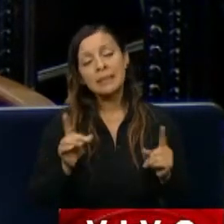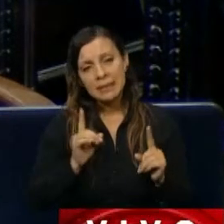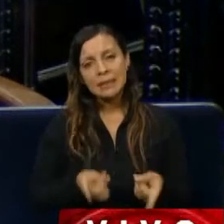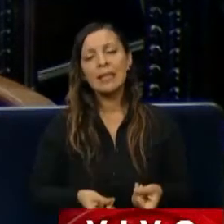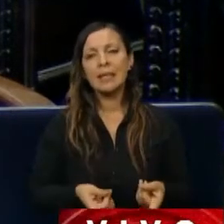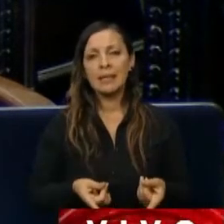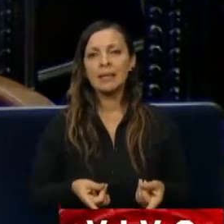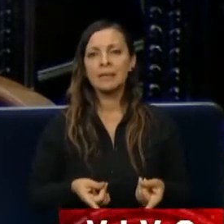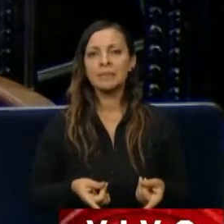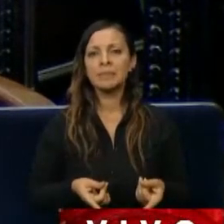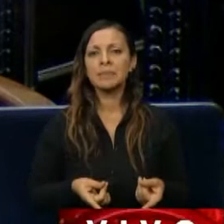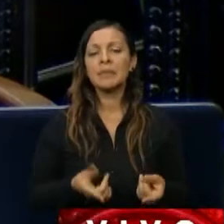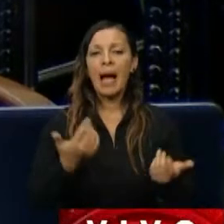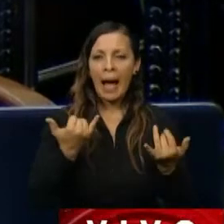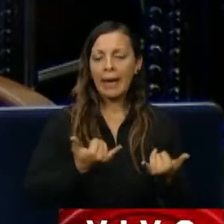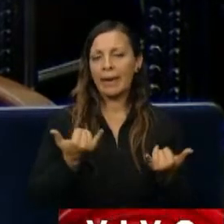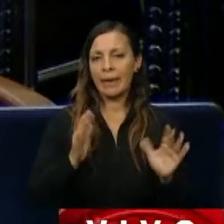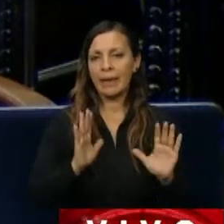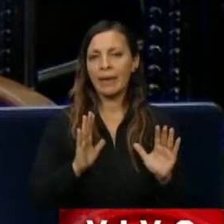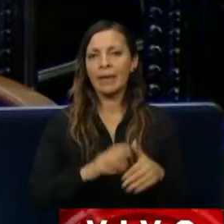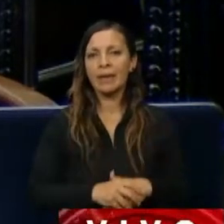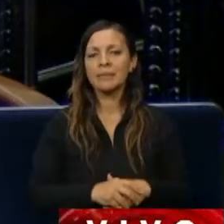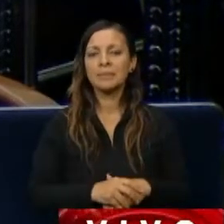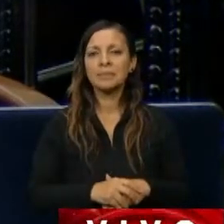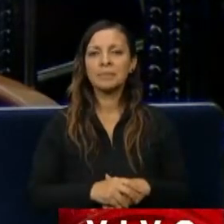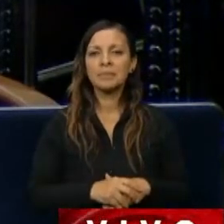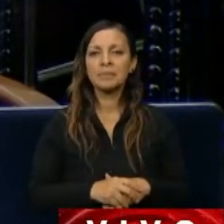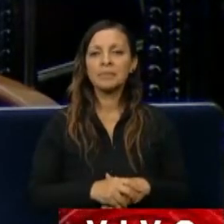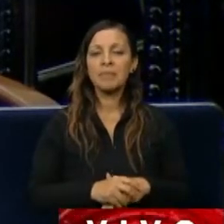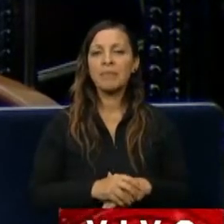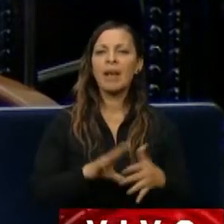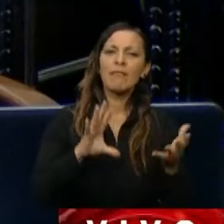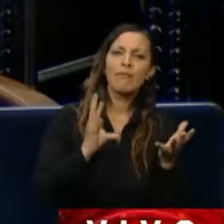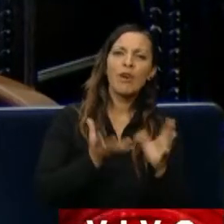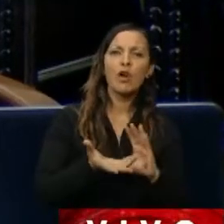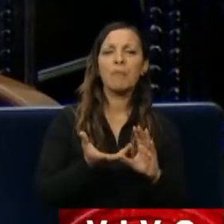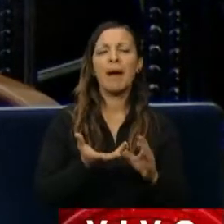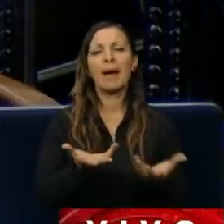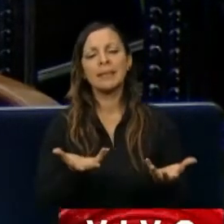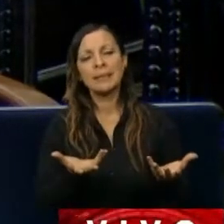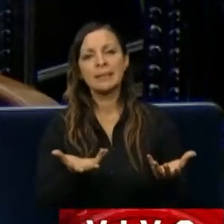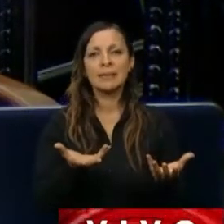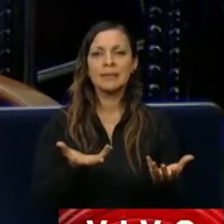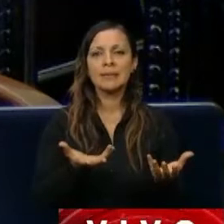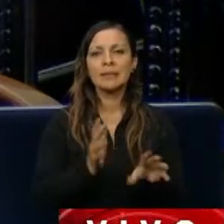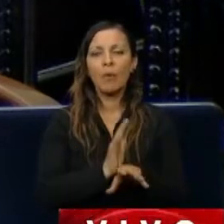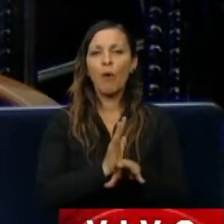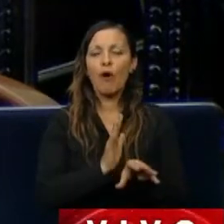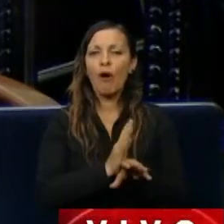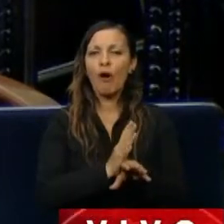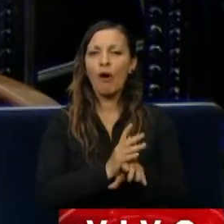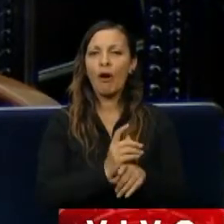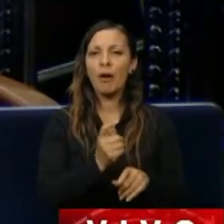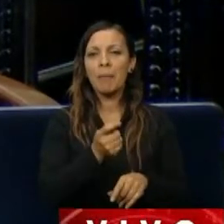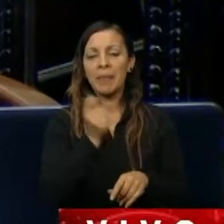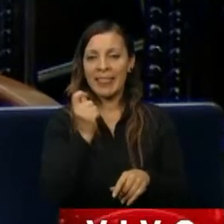dijo, limita los efectos del arrastre o del enganche que